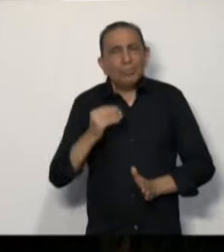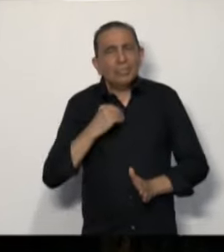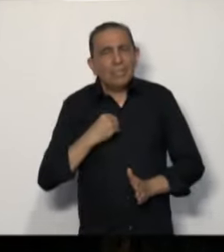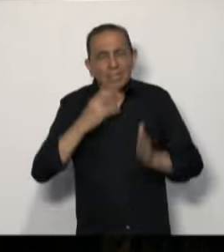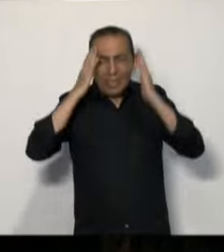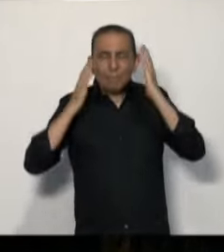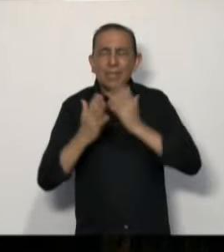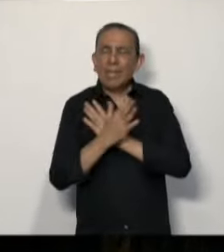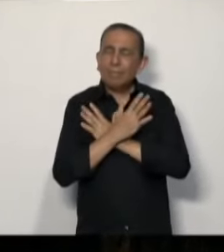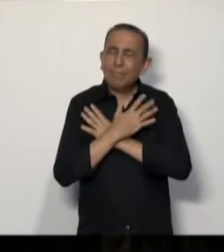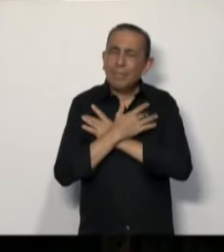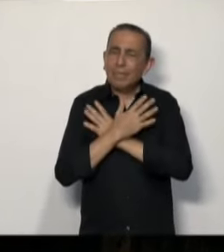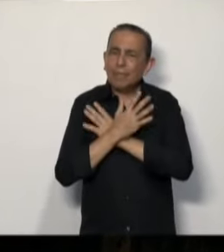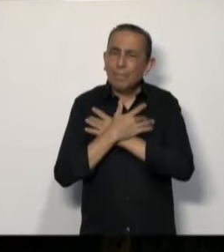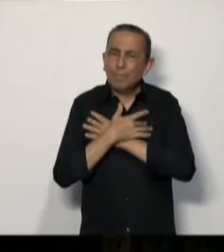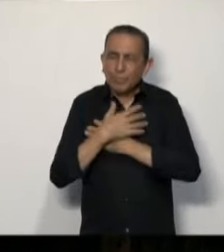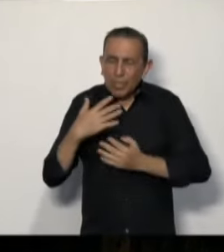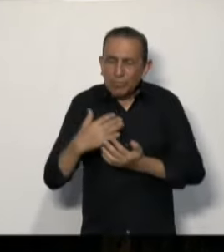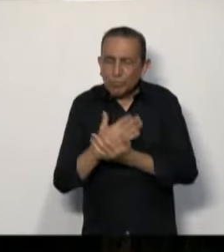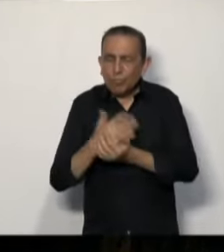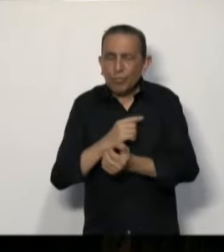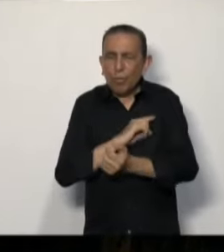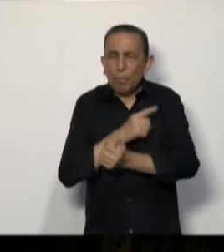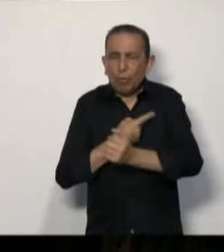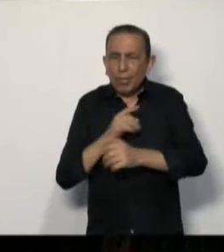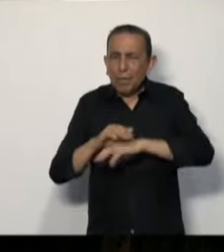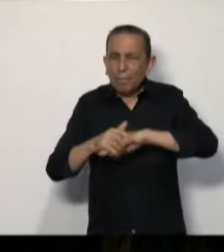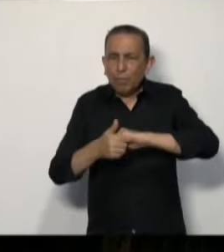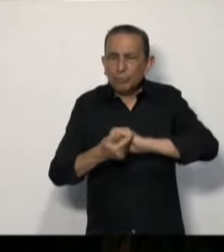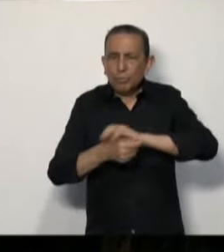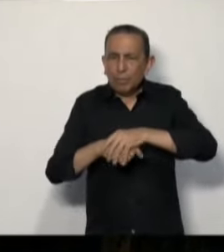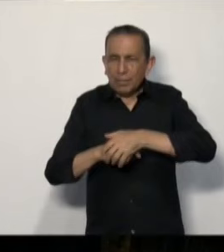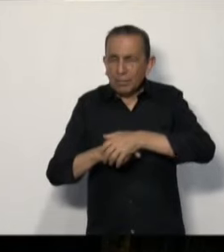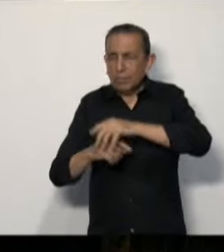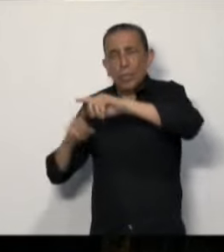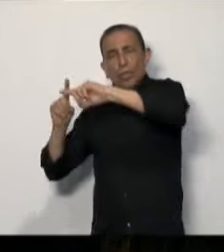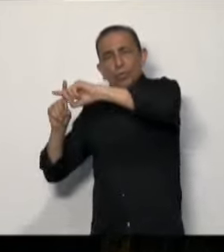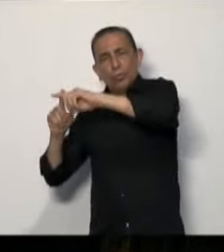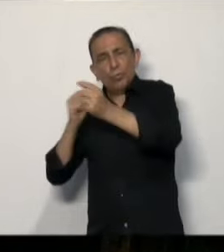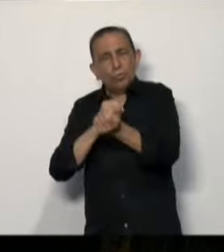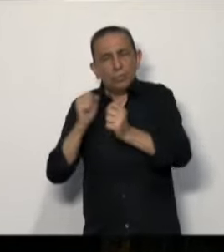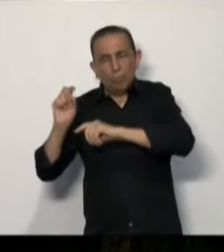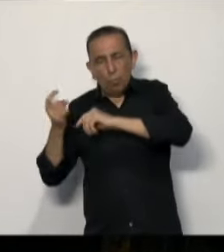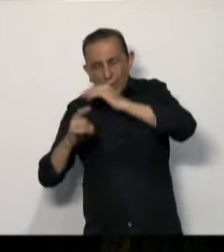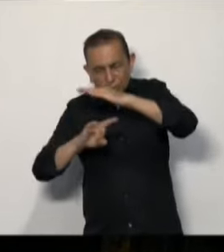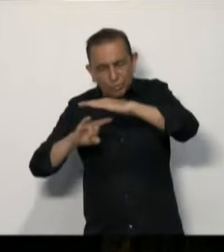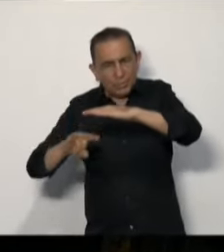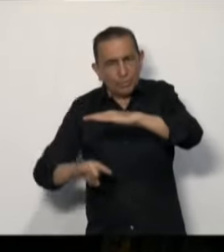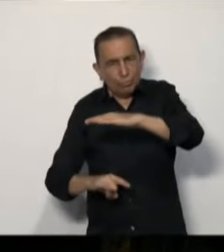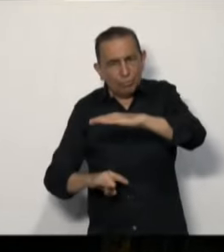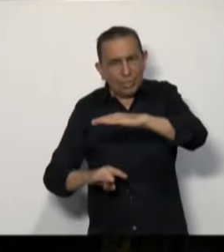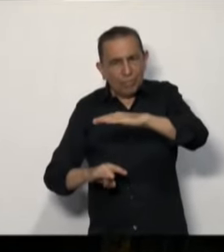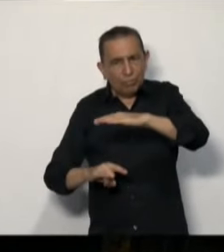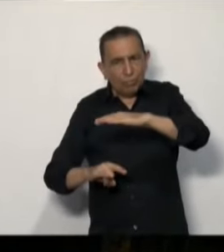Virgen, padeció bajo el poder de Poncio Pilato, fue crucificado, muerto y sepultado, descendió a